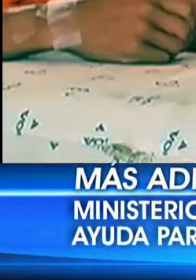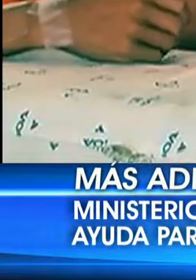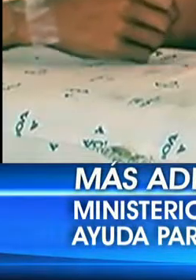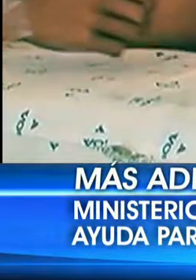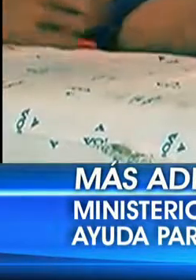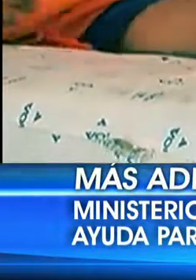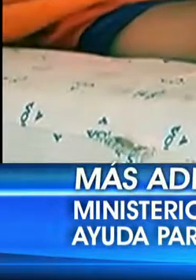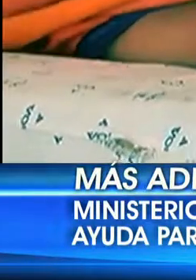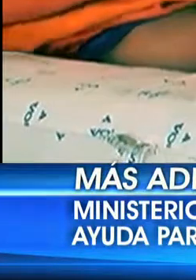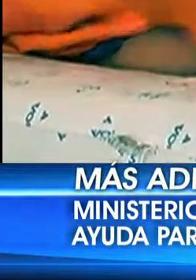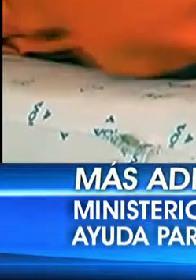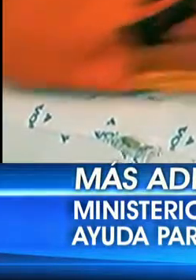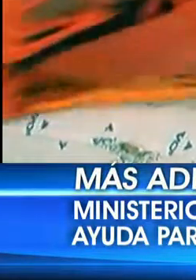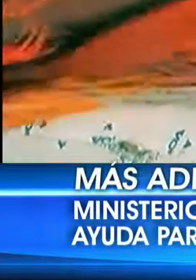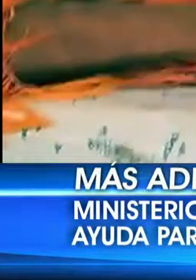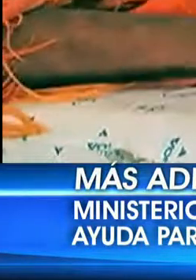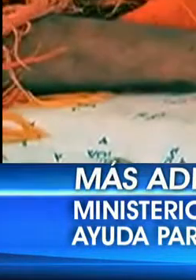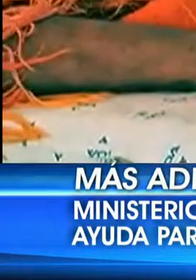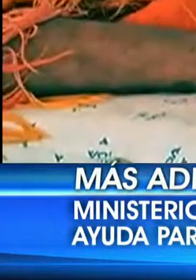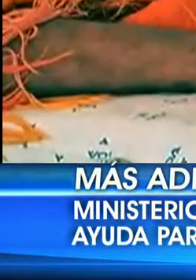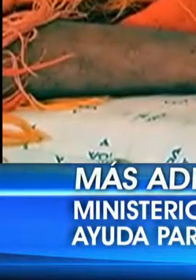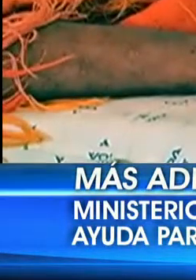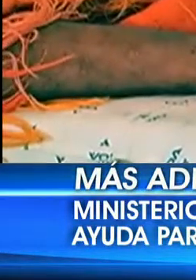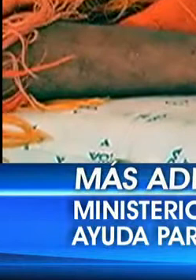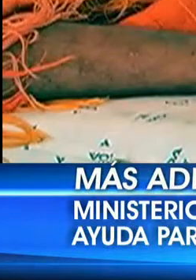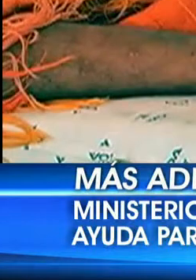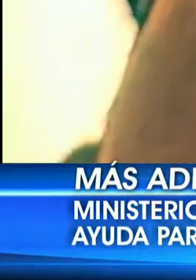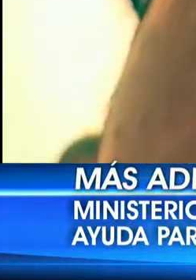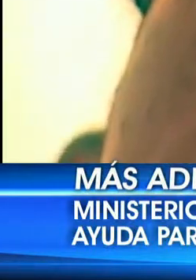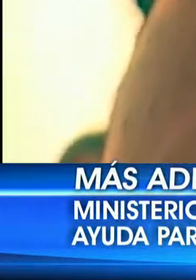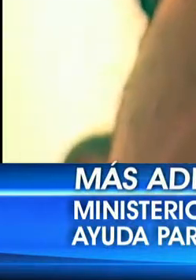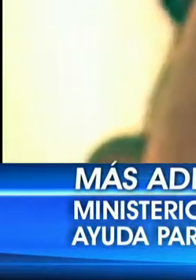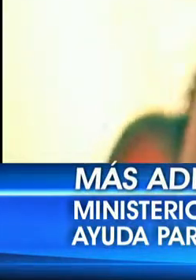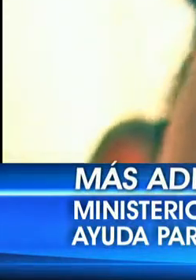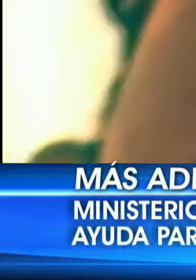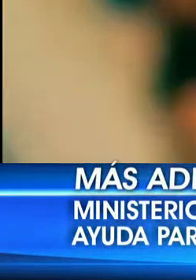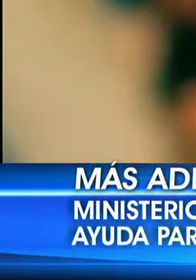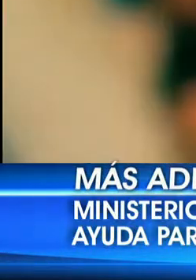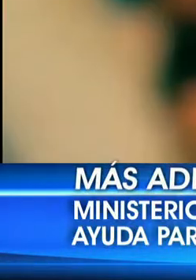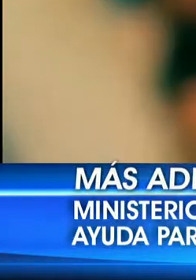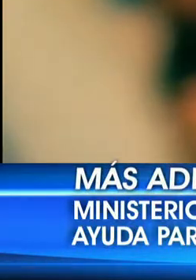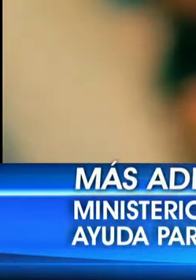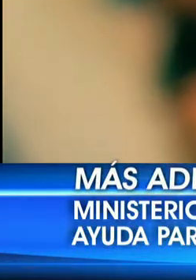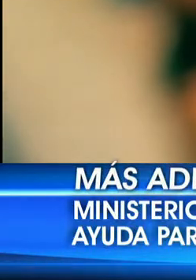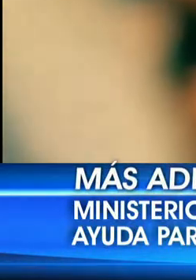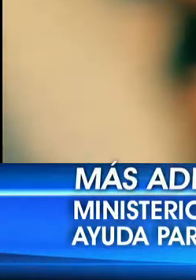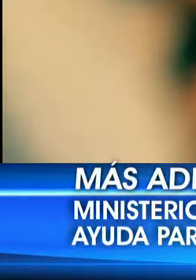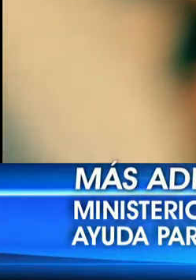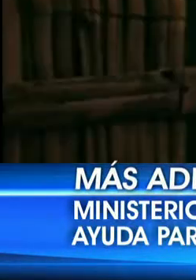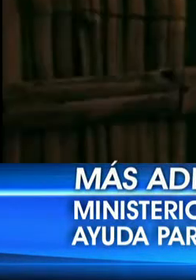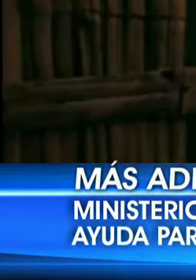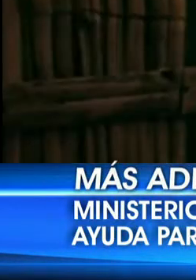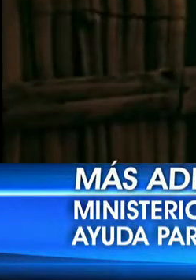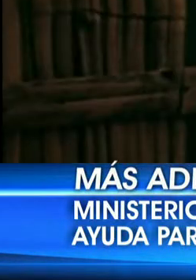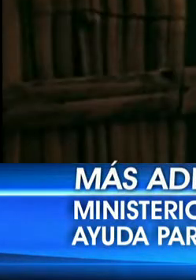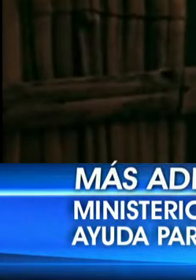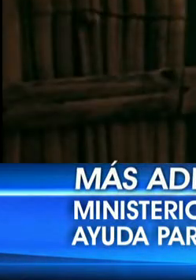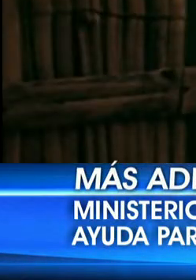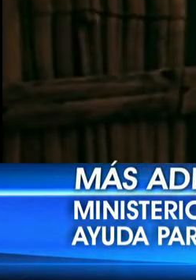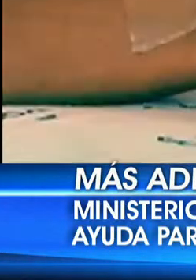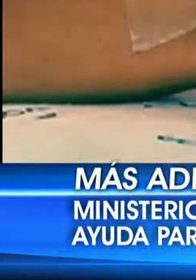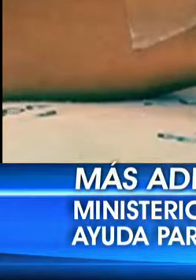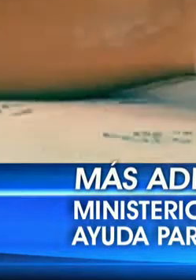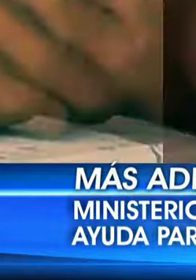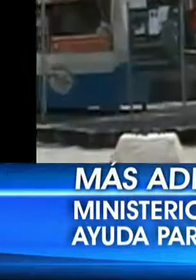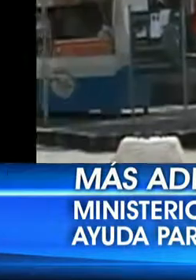La ayuda de las autoridades llegó rápidamente para este joven que permanecía encadenado por su problema de adicción.